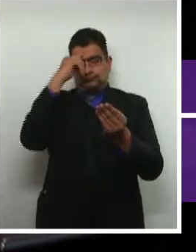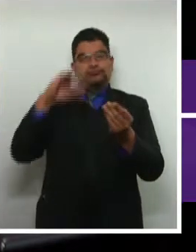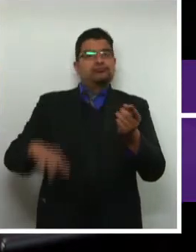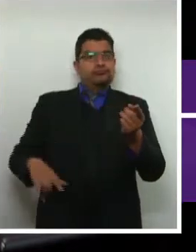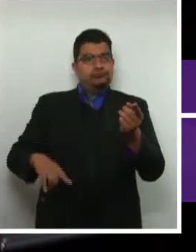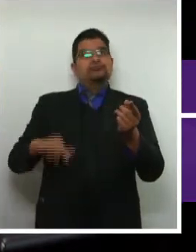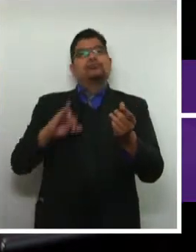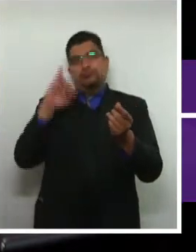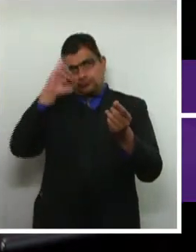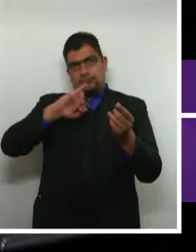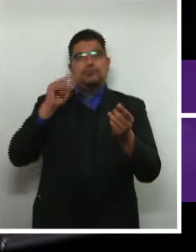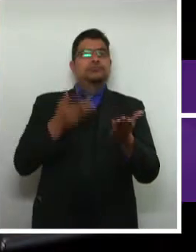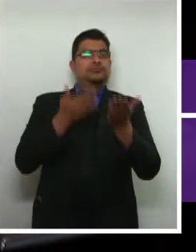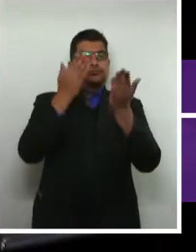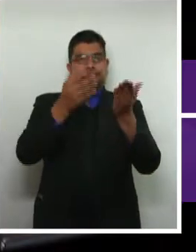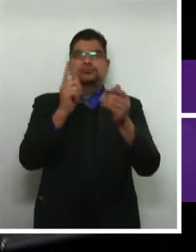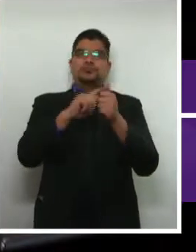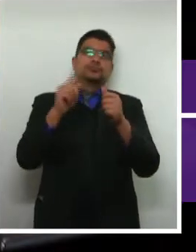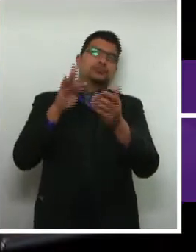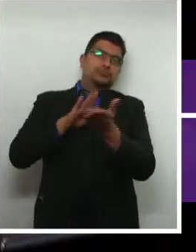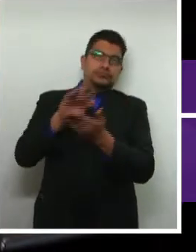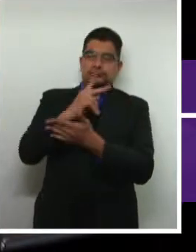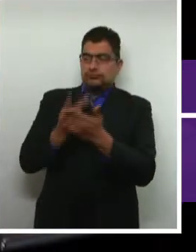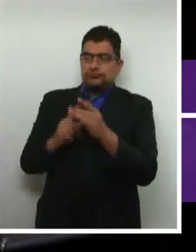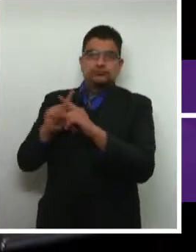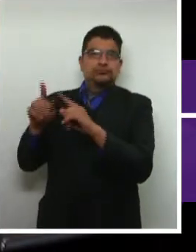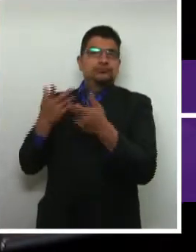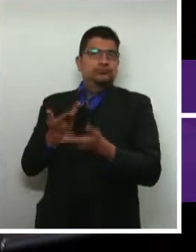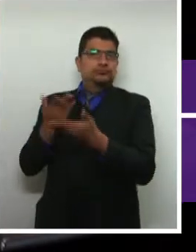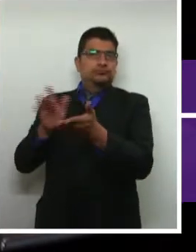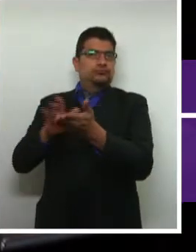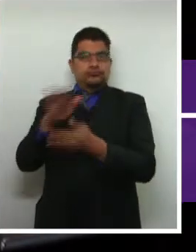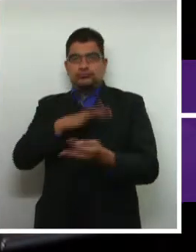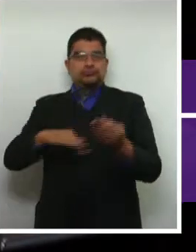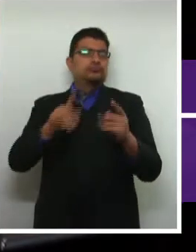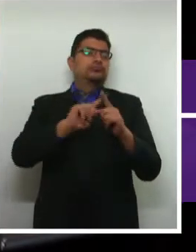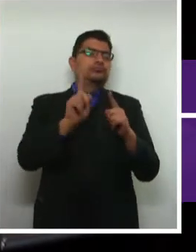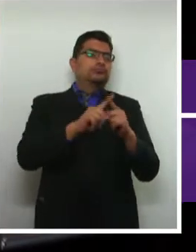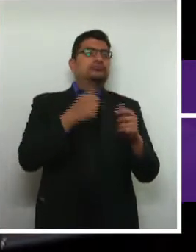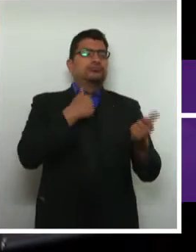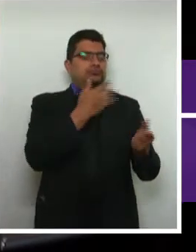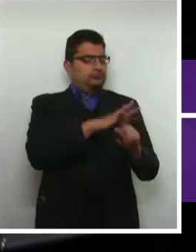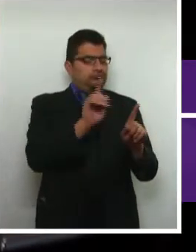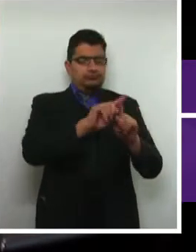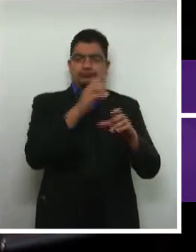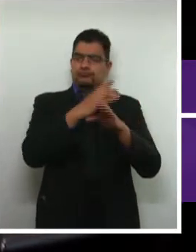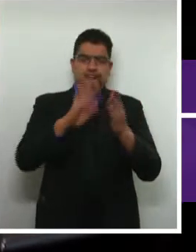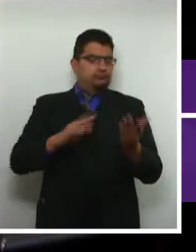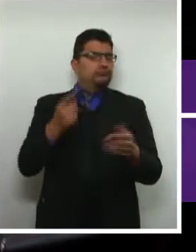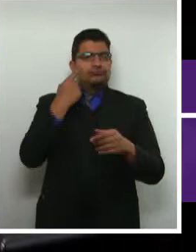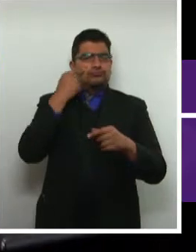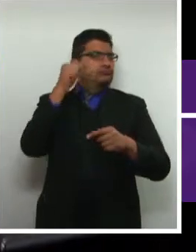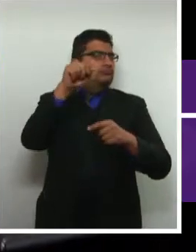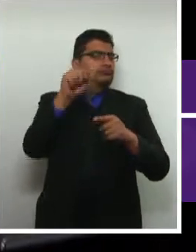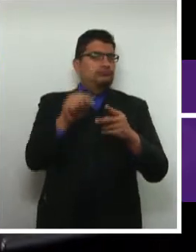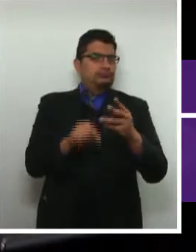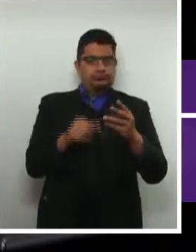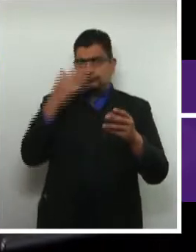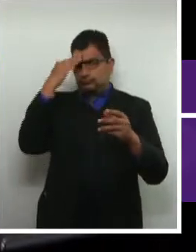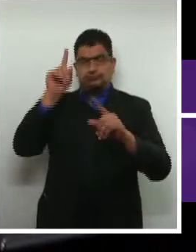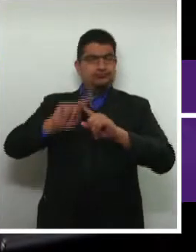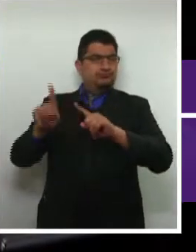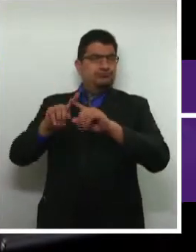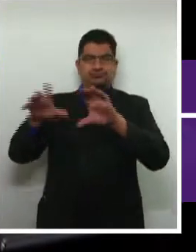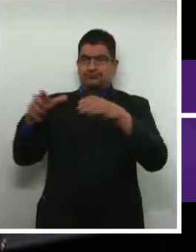gobierno en política pública, a la Asamblea Legislativa, como actualmente sucede. Todos sabemos que hay muchos